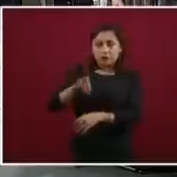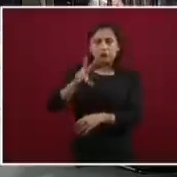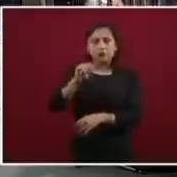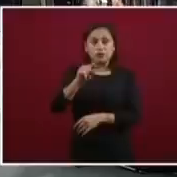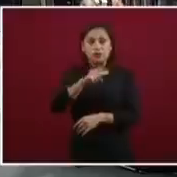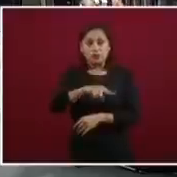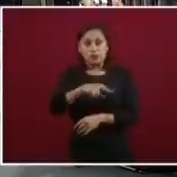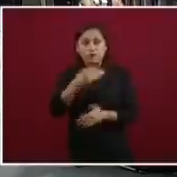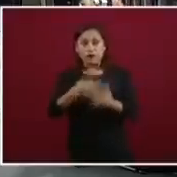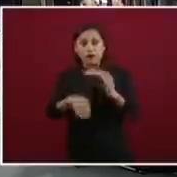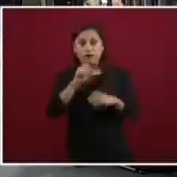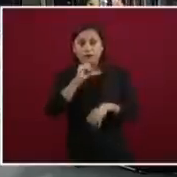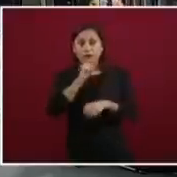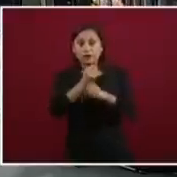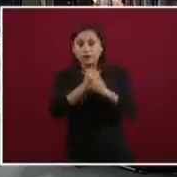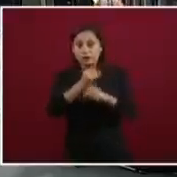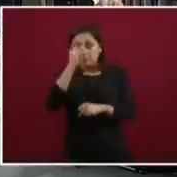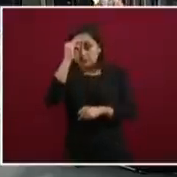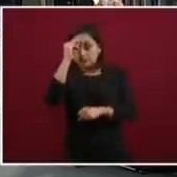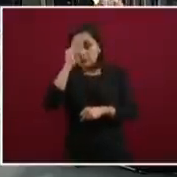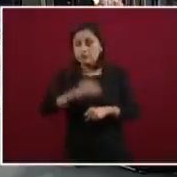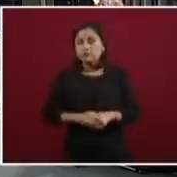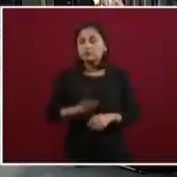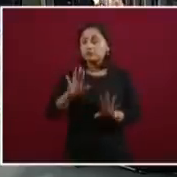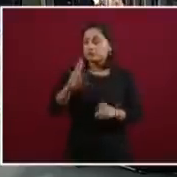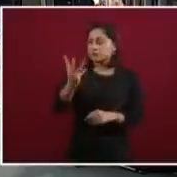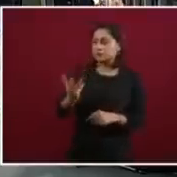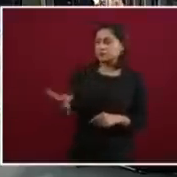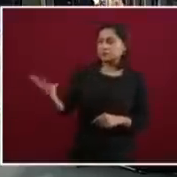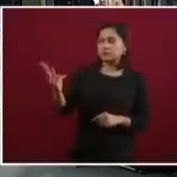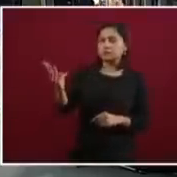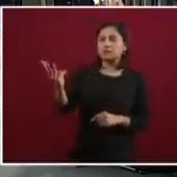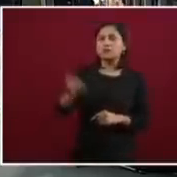a ver los 3